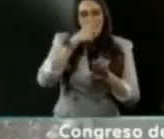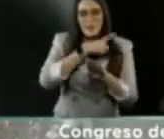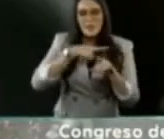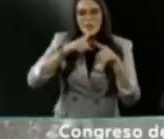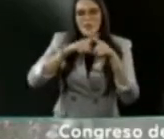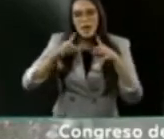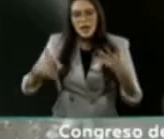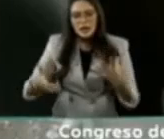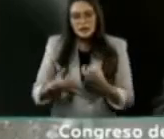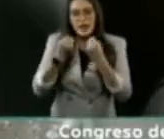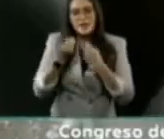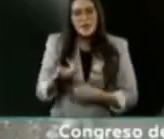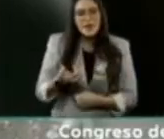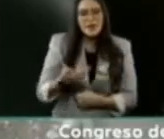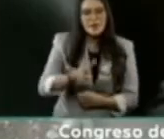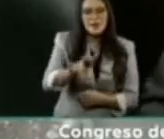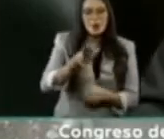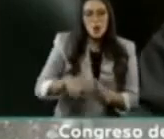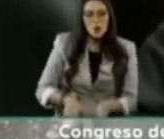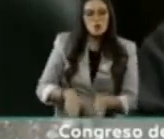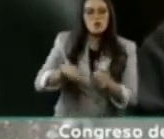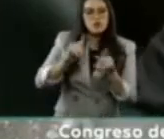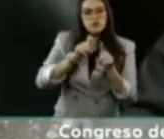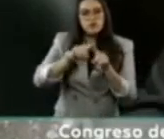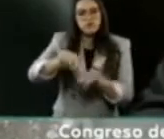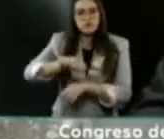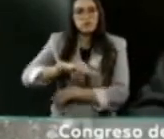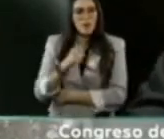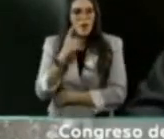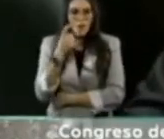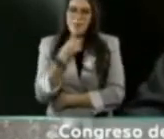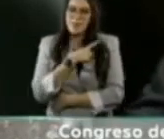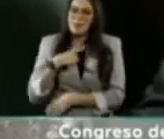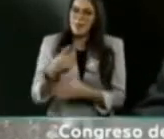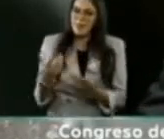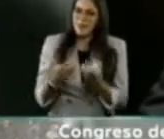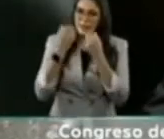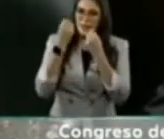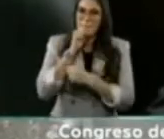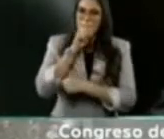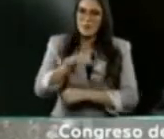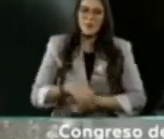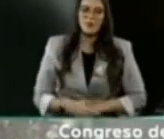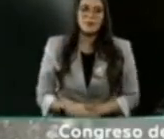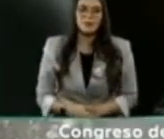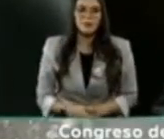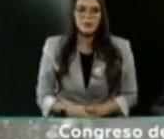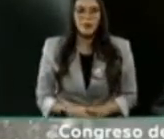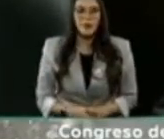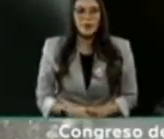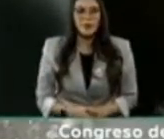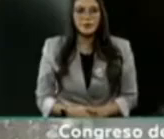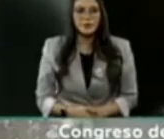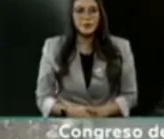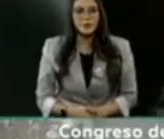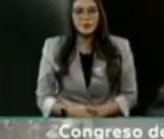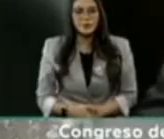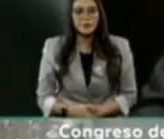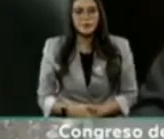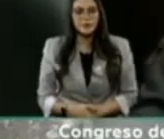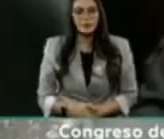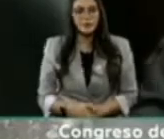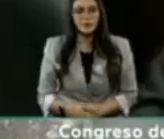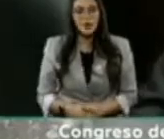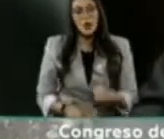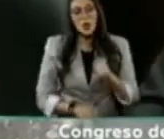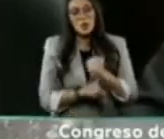pero ninguno fue a meter las manos a Nueva York y ninguno, por lo menos en las últimas cartas que se enviaron al juez, ninguno